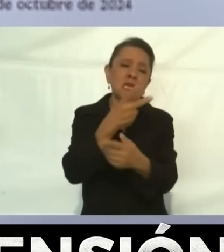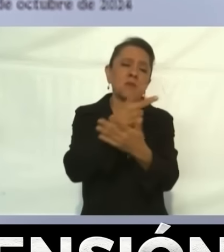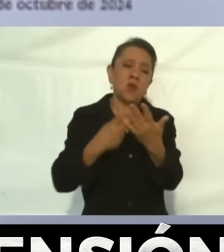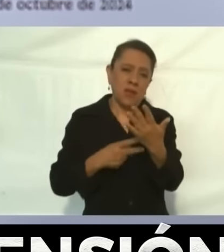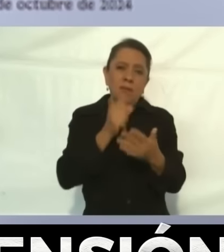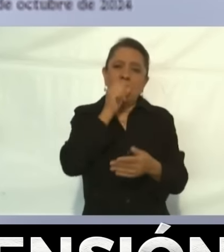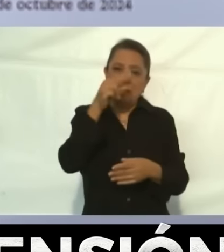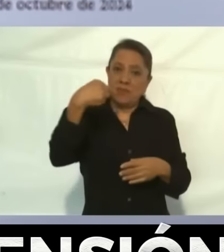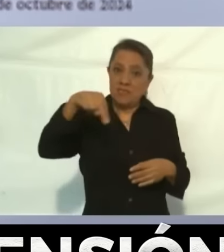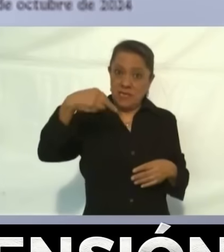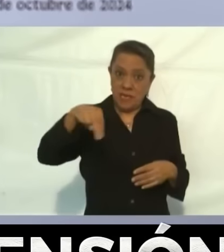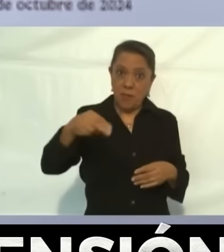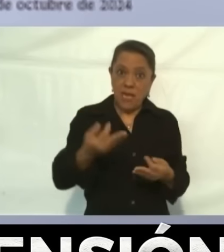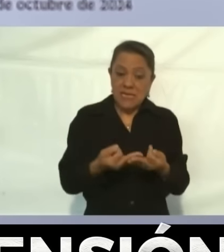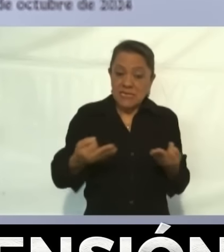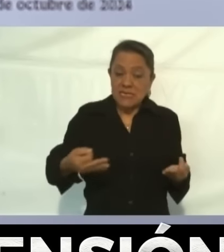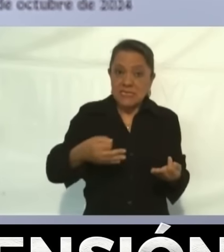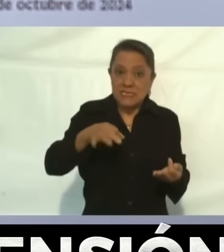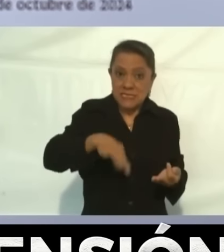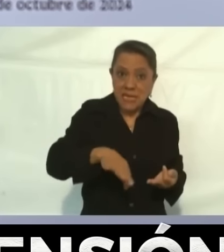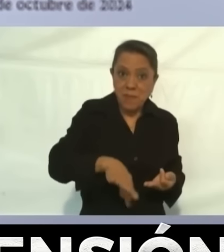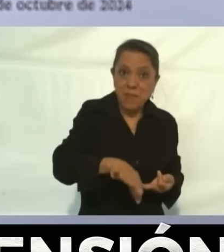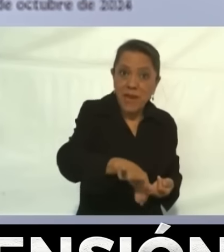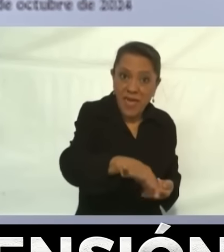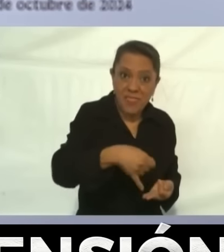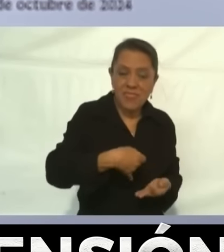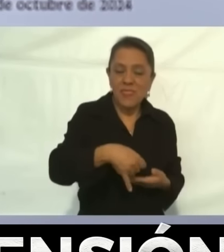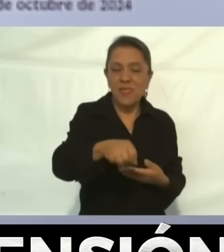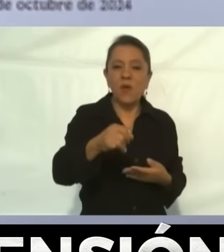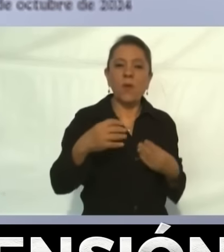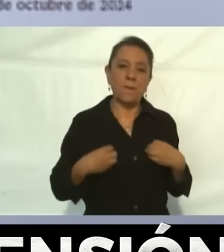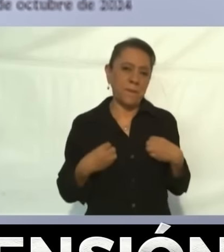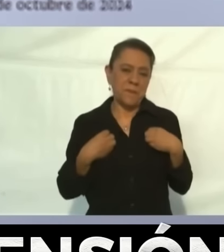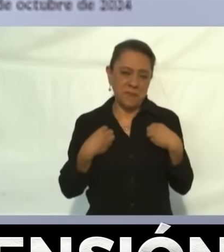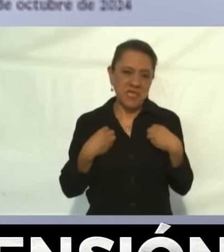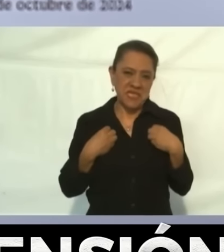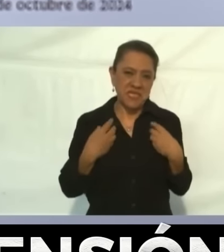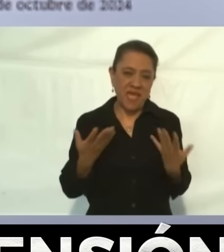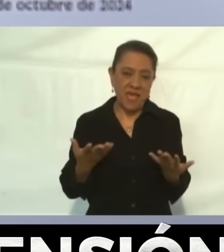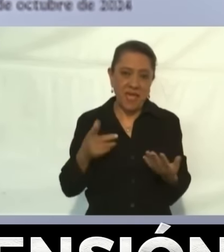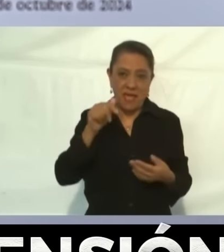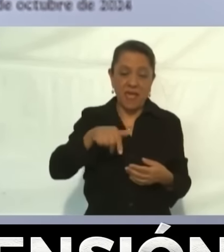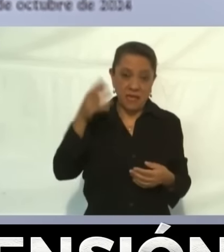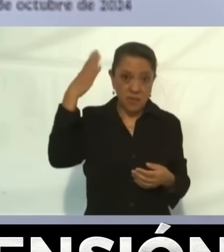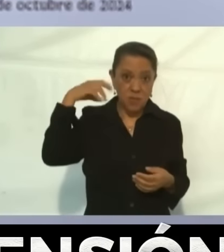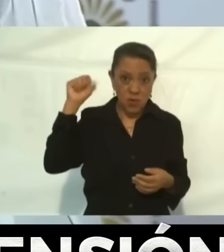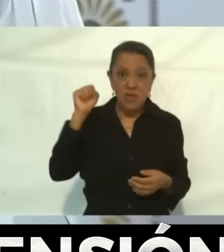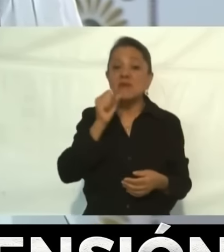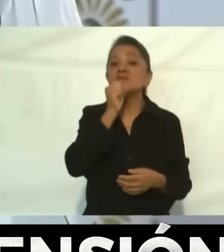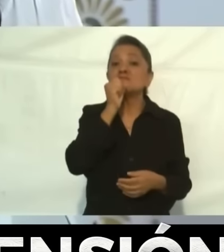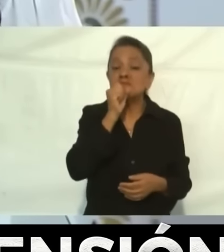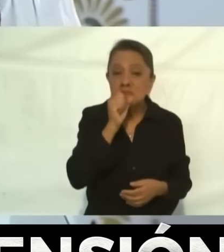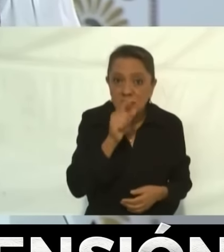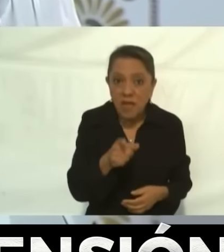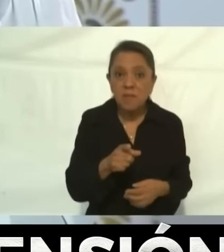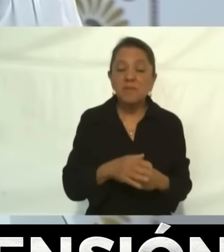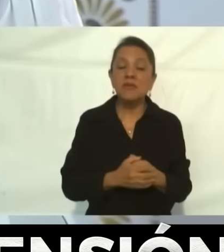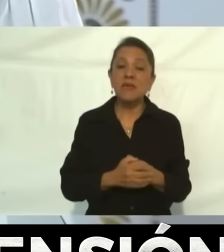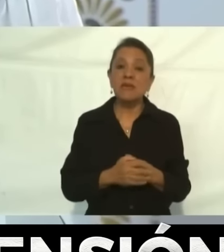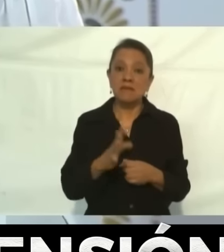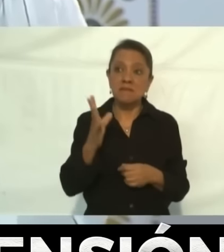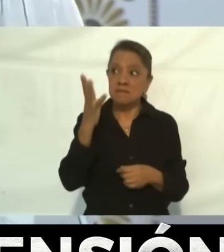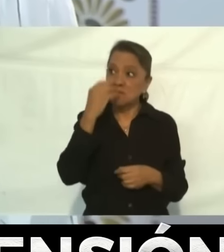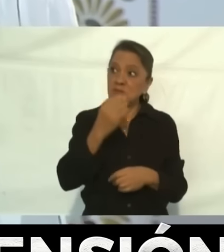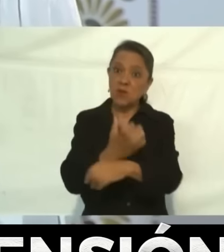en Morelos también se implementa. Aquí están nuestros compañeros y compañeras. Y